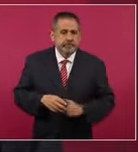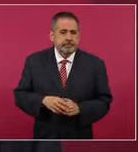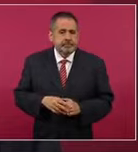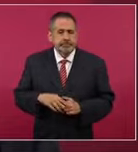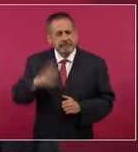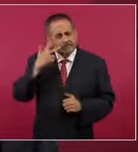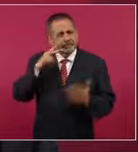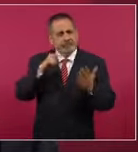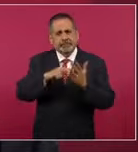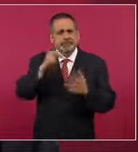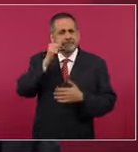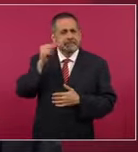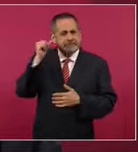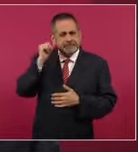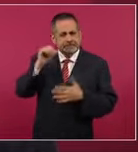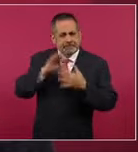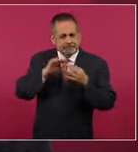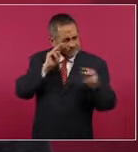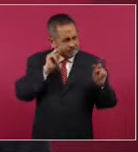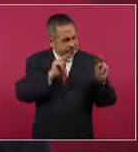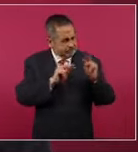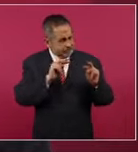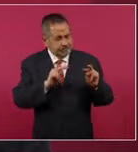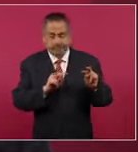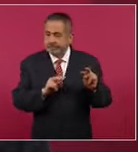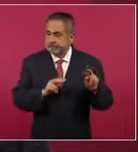Estaba yo viendo ayer